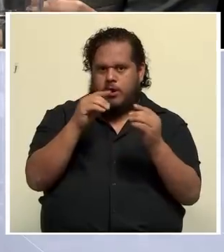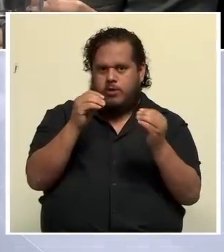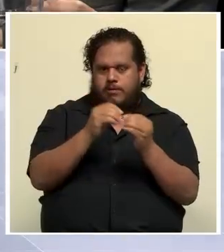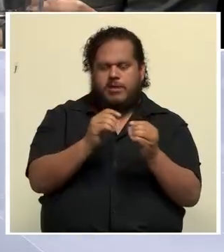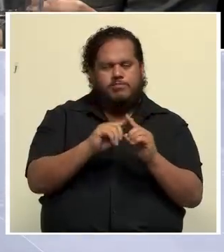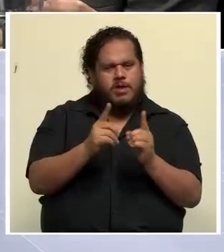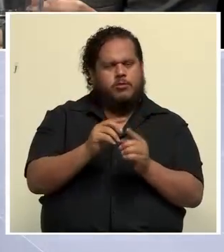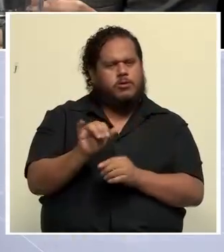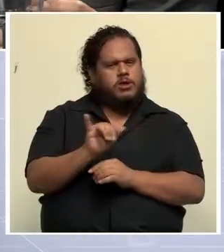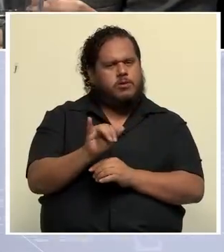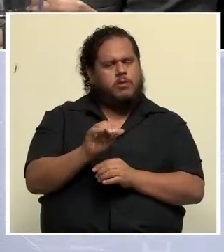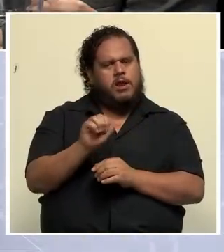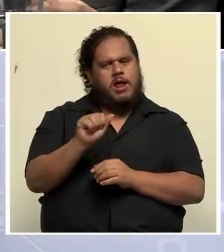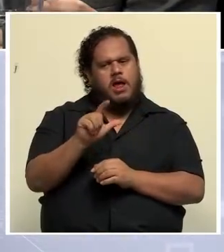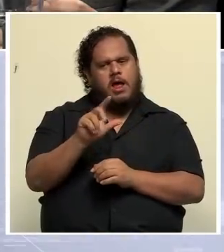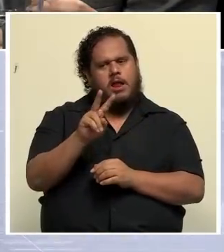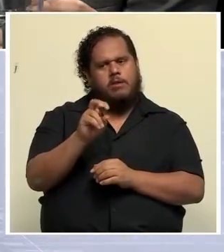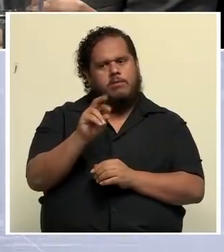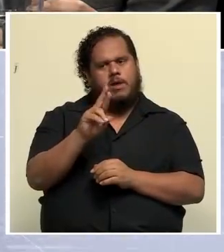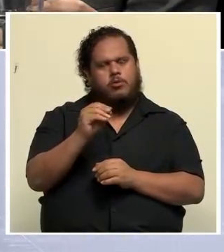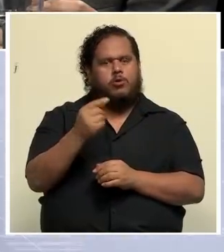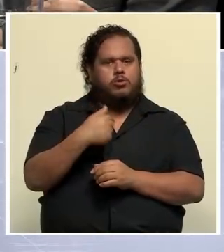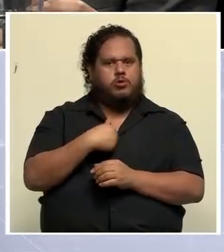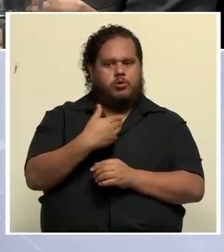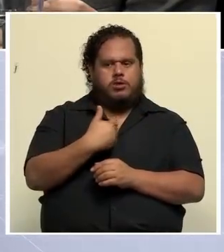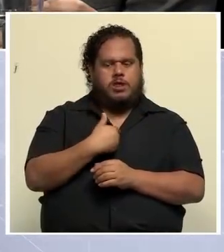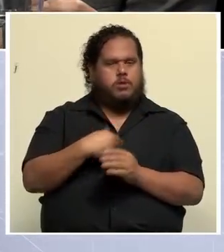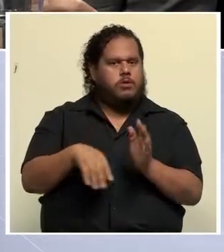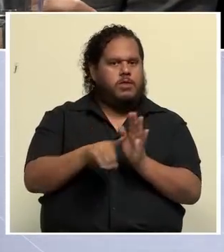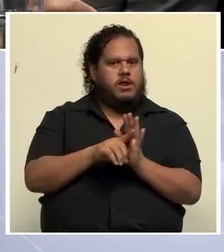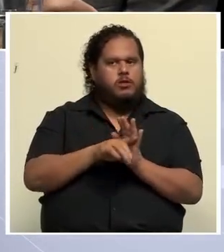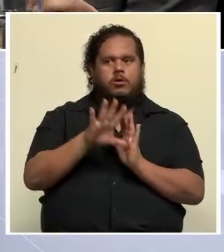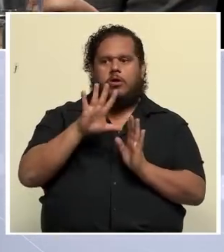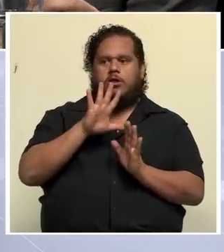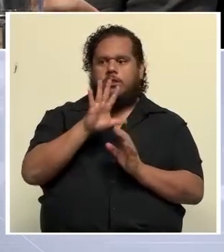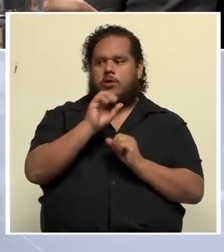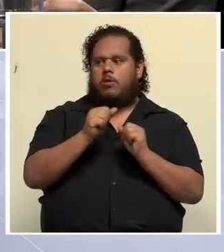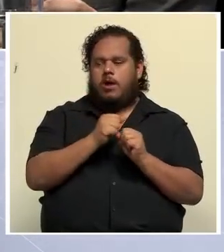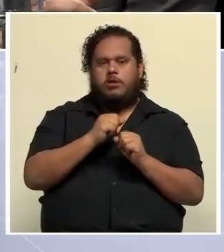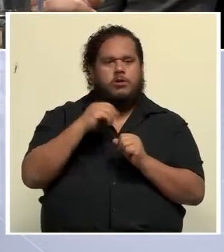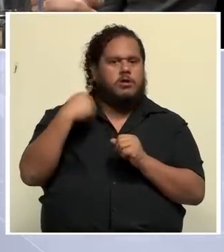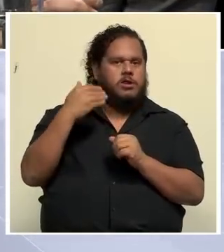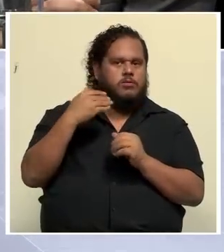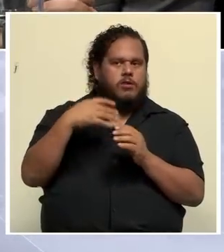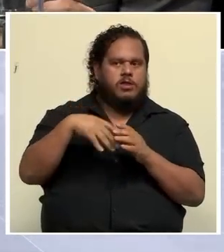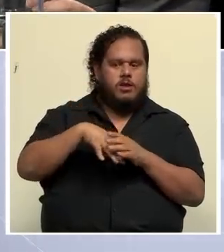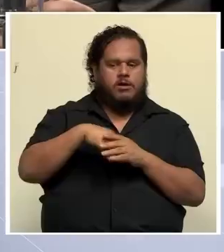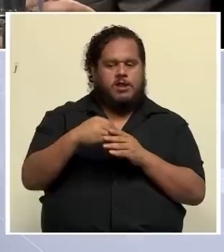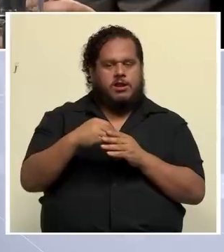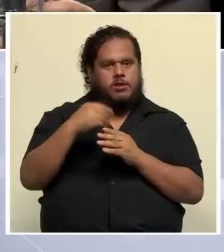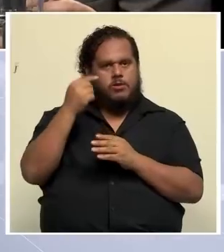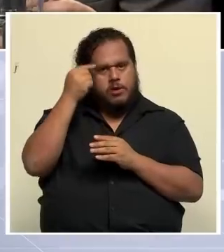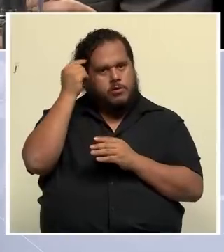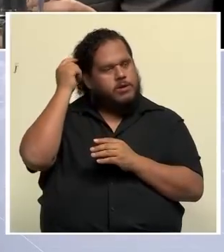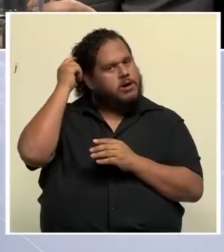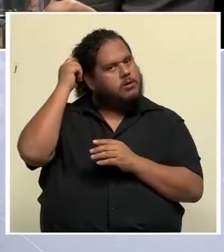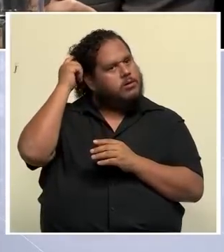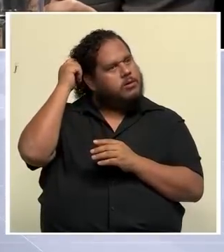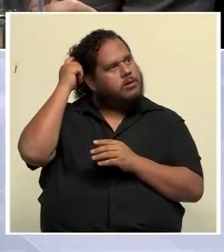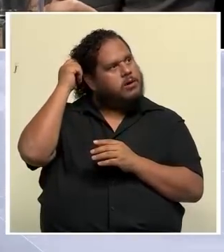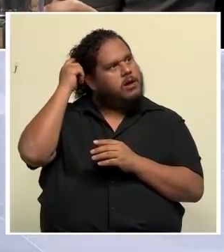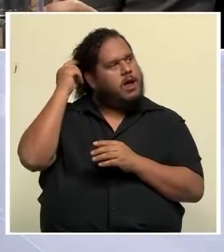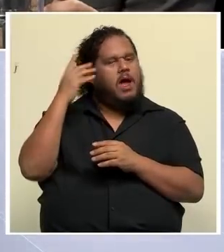Álvaro, tengo derecho, 5 años después de haber salido de gobierno, a ejercer